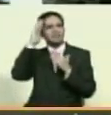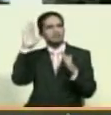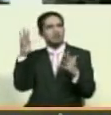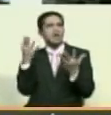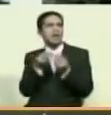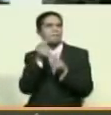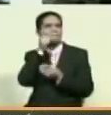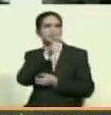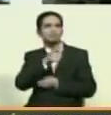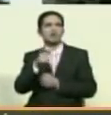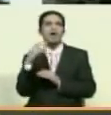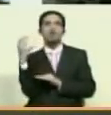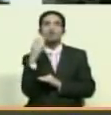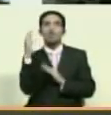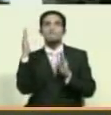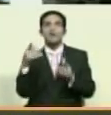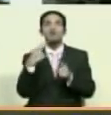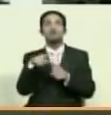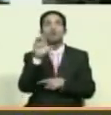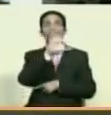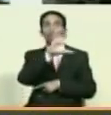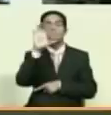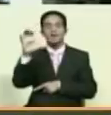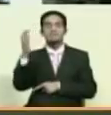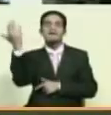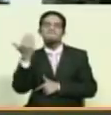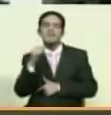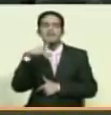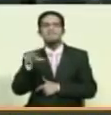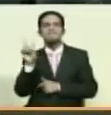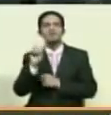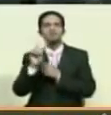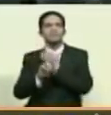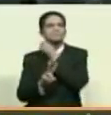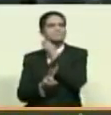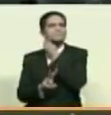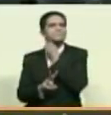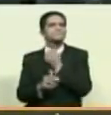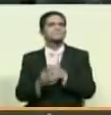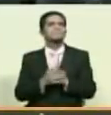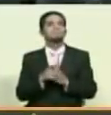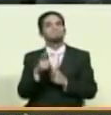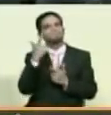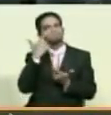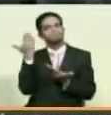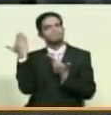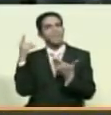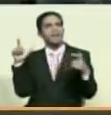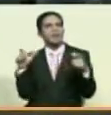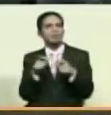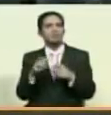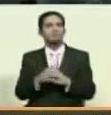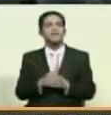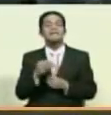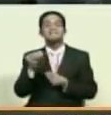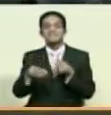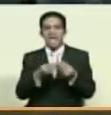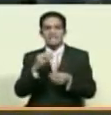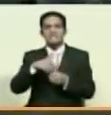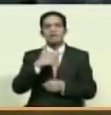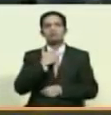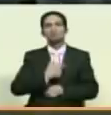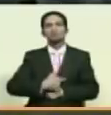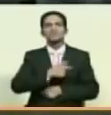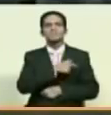a los ciudadanos colombianos y de otros países refugiados en Venezuela. Ahí están las fotografías de esta reunión, se celebra en Ginebra, tras